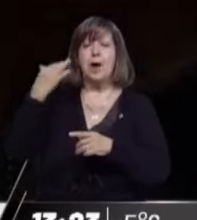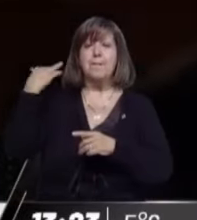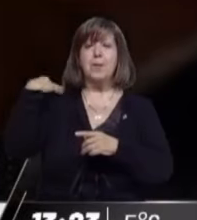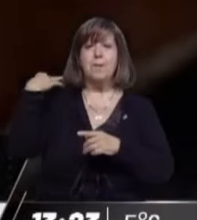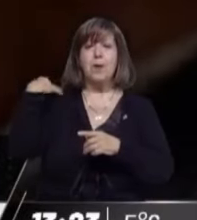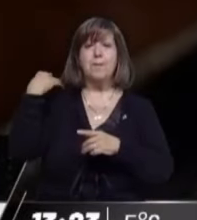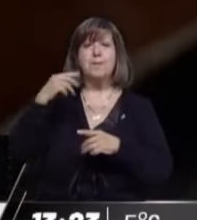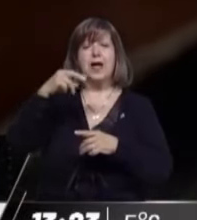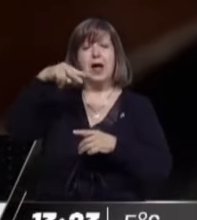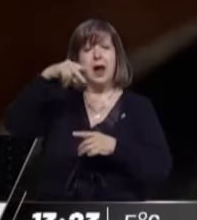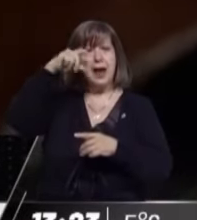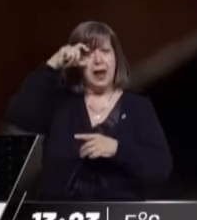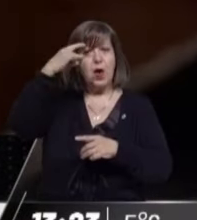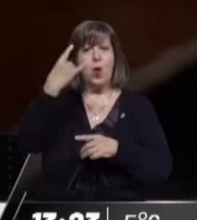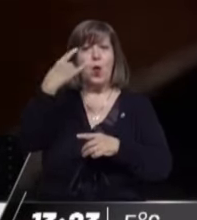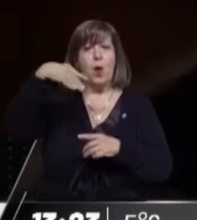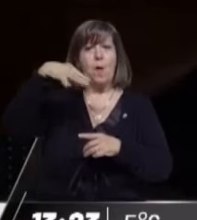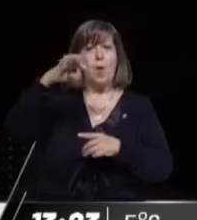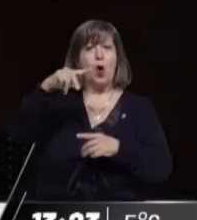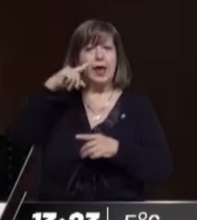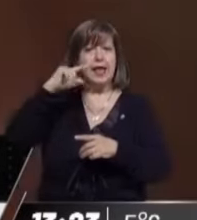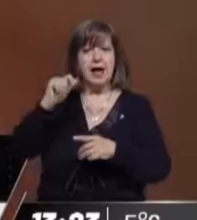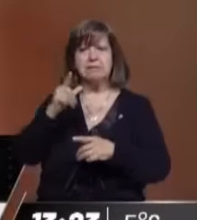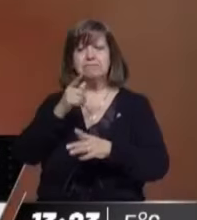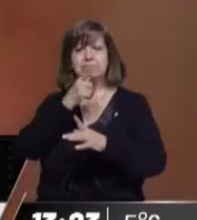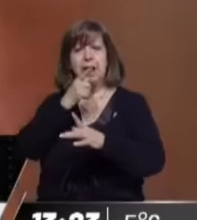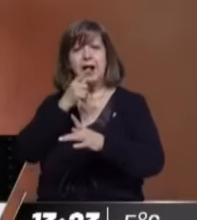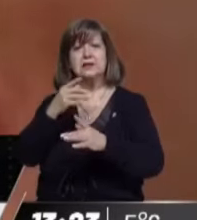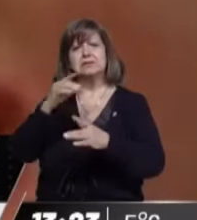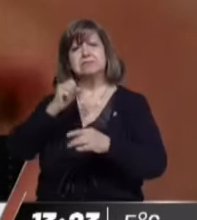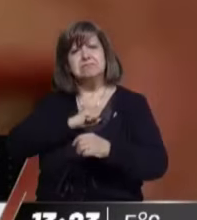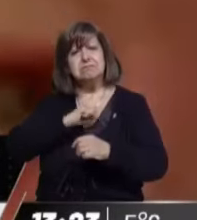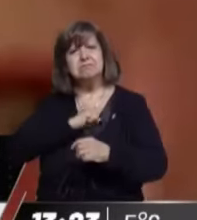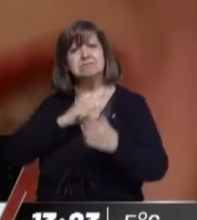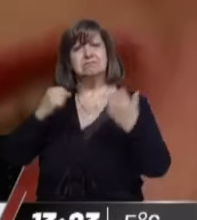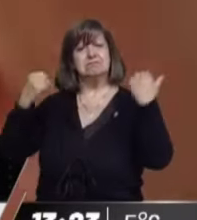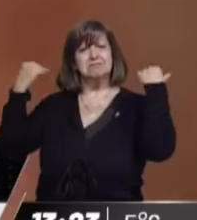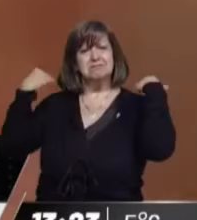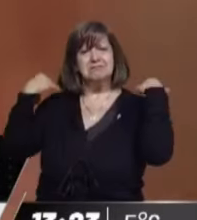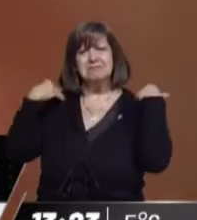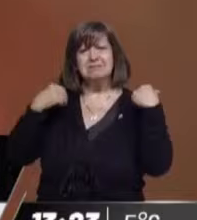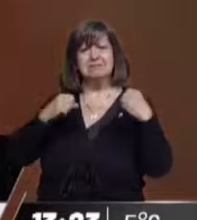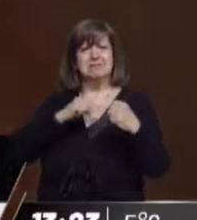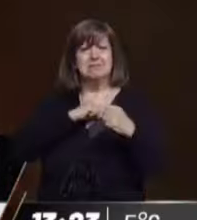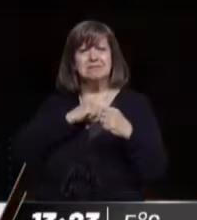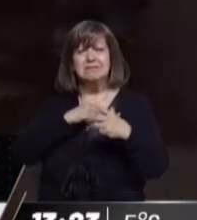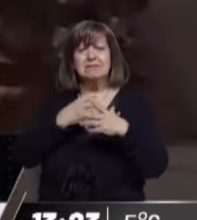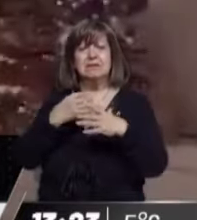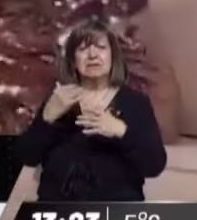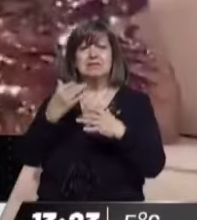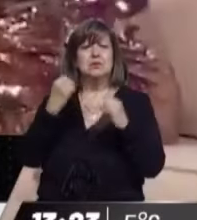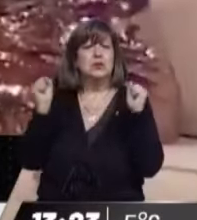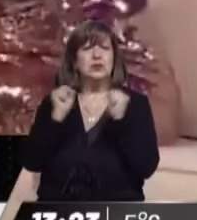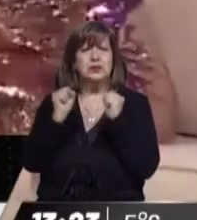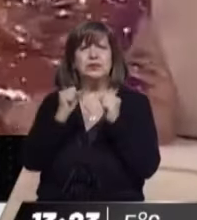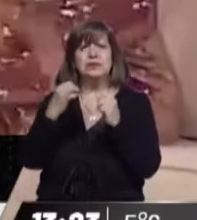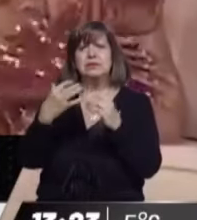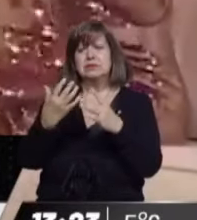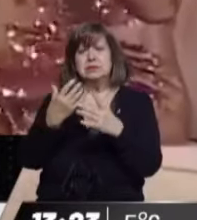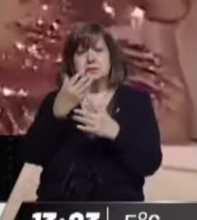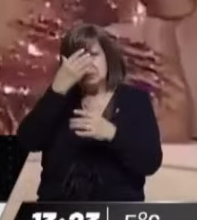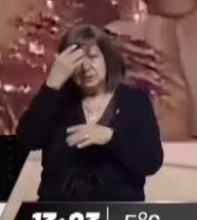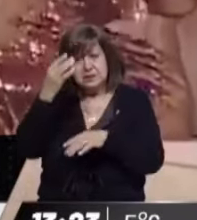lo que se filtra por allegados no hay un parte oficial de parte del sanatorio tendi de cava eh Y y quien